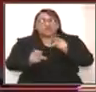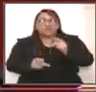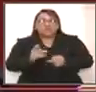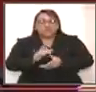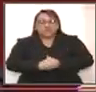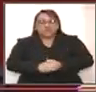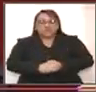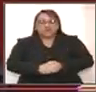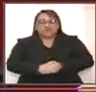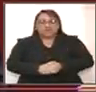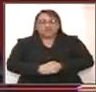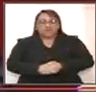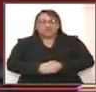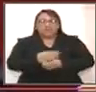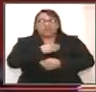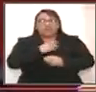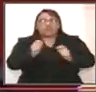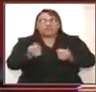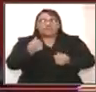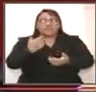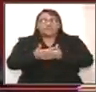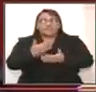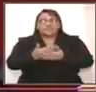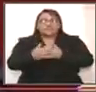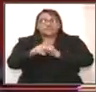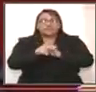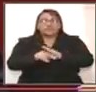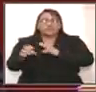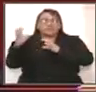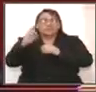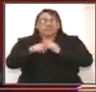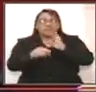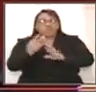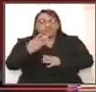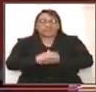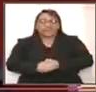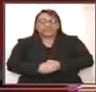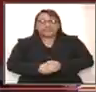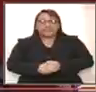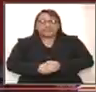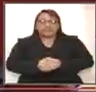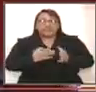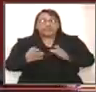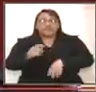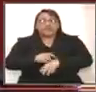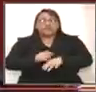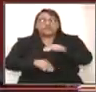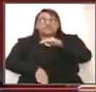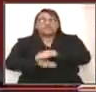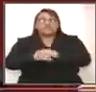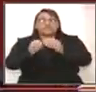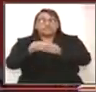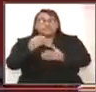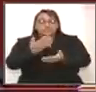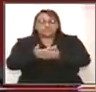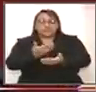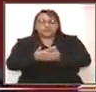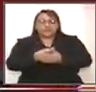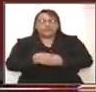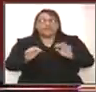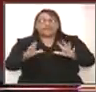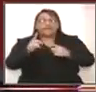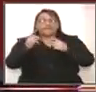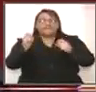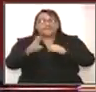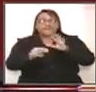jurídicas. El Ejecutivo envió al Congreso la propuesta de norma en octubre del 2014. El plazo máximo para llevar dicha propuesta es el